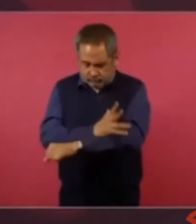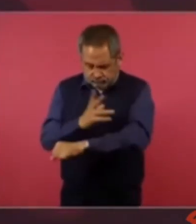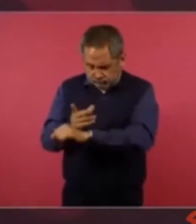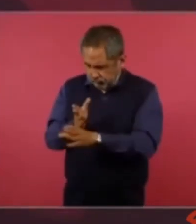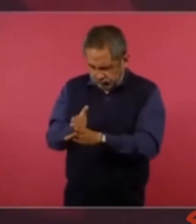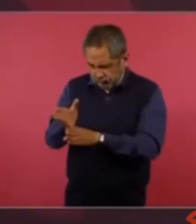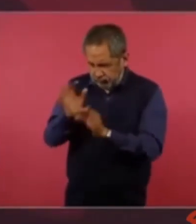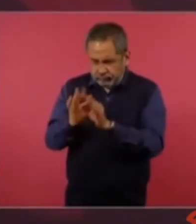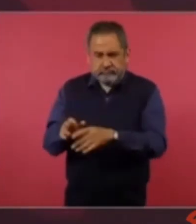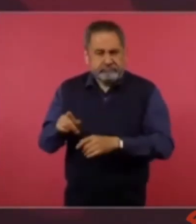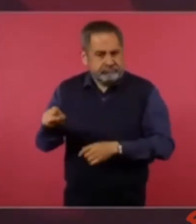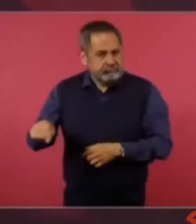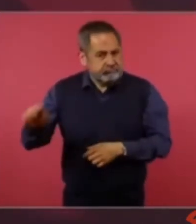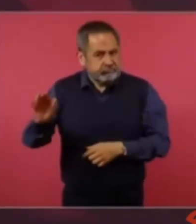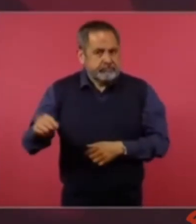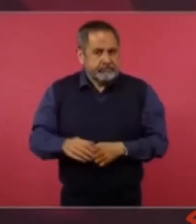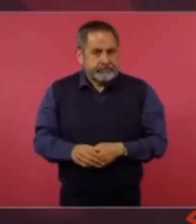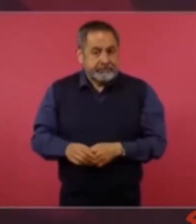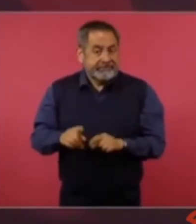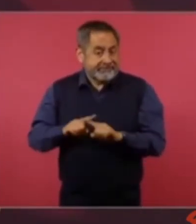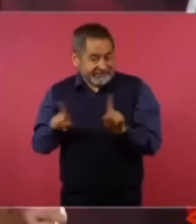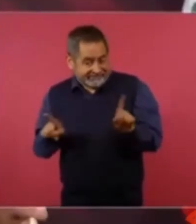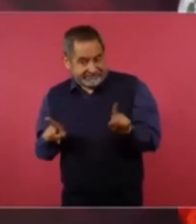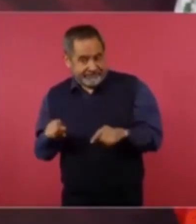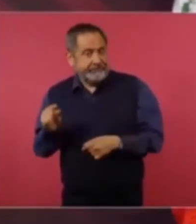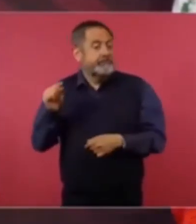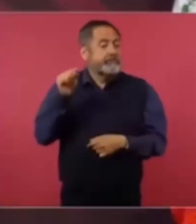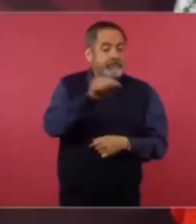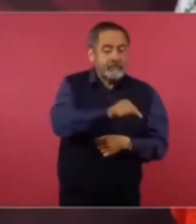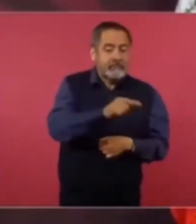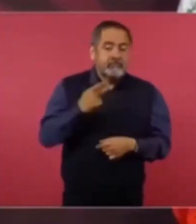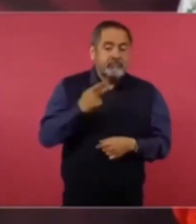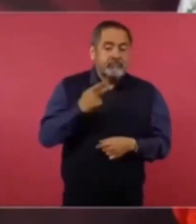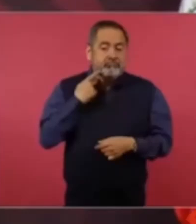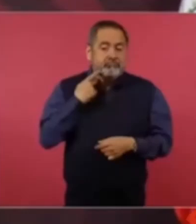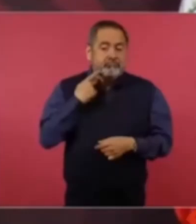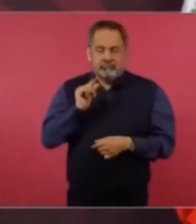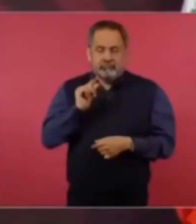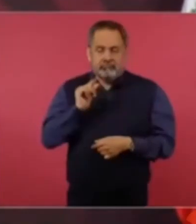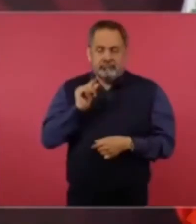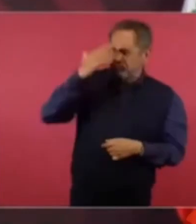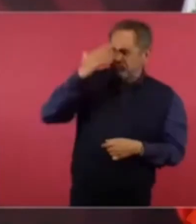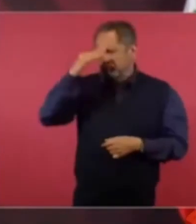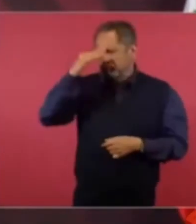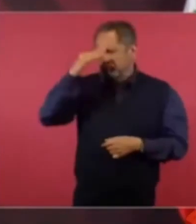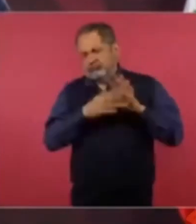Los políticos profesionales, esos parlamentarios, ¿sí? No,